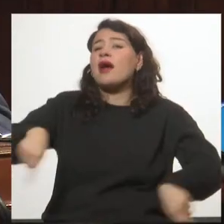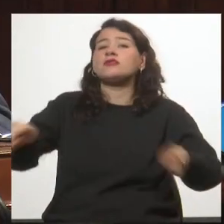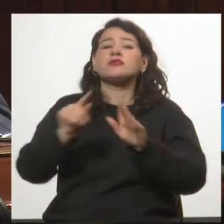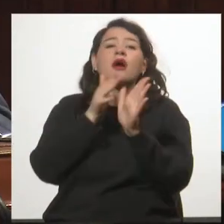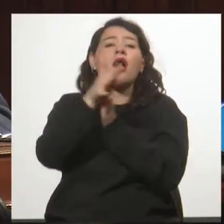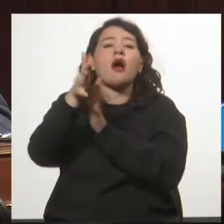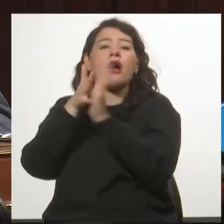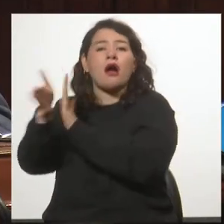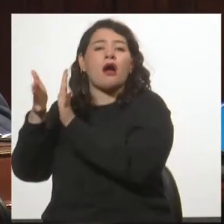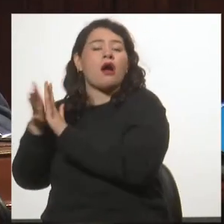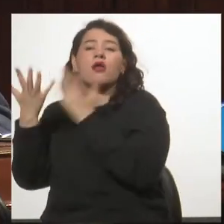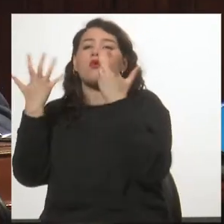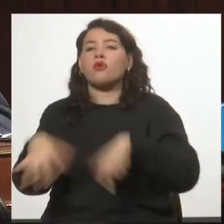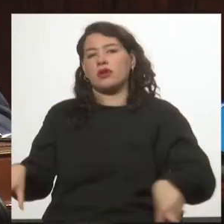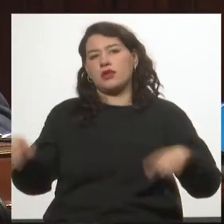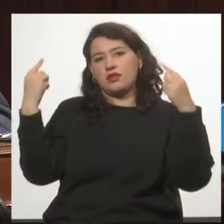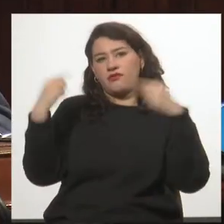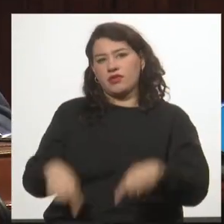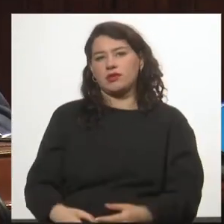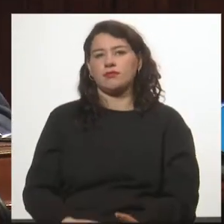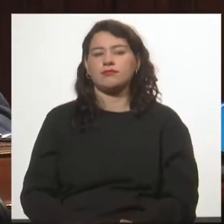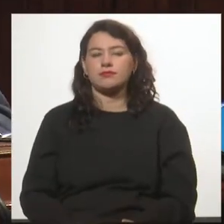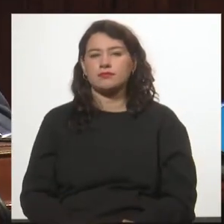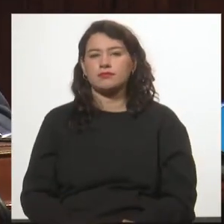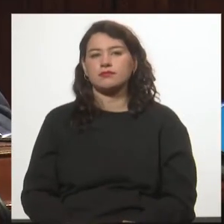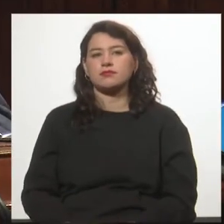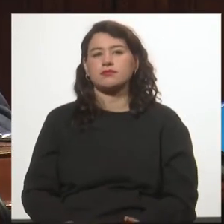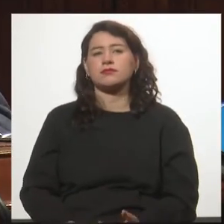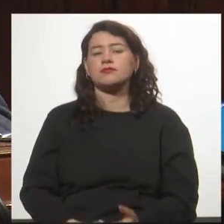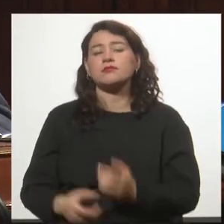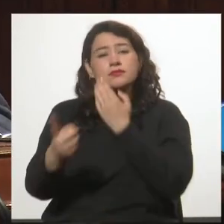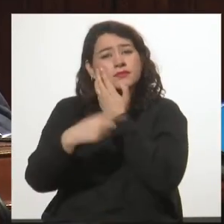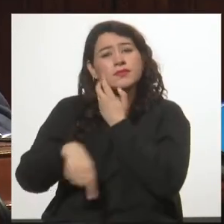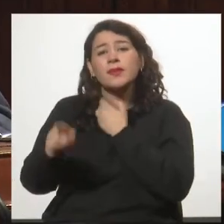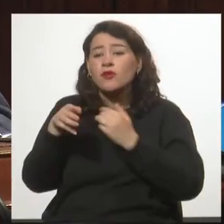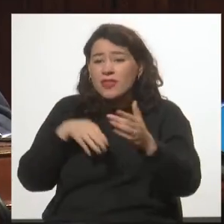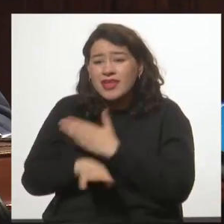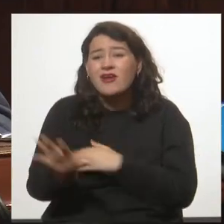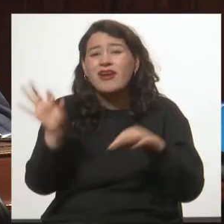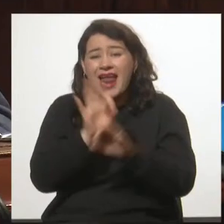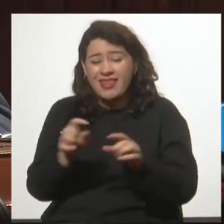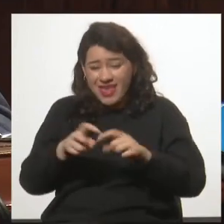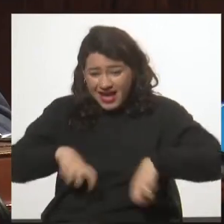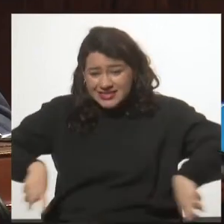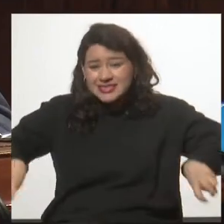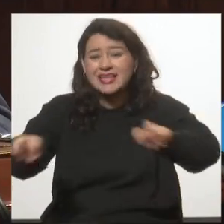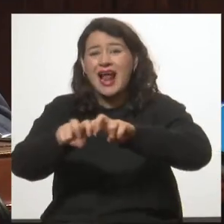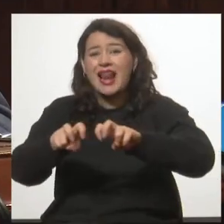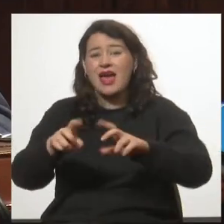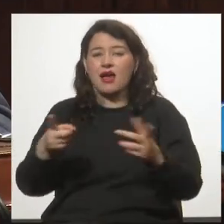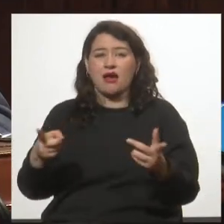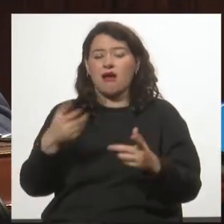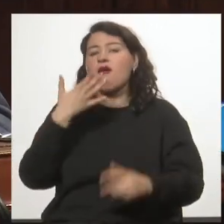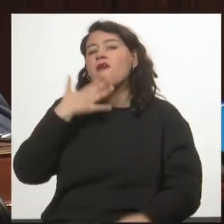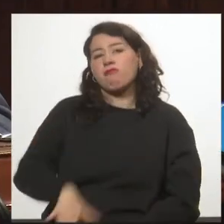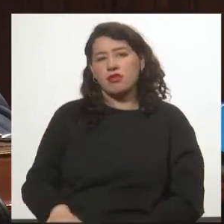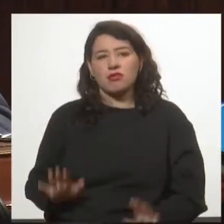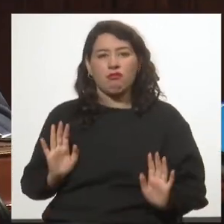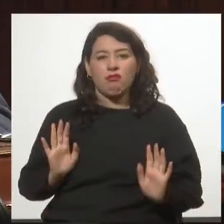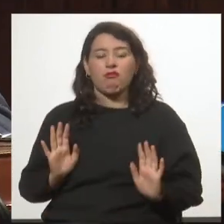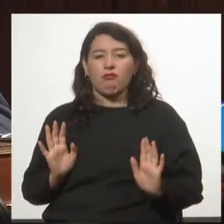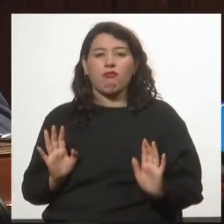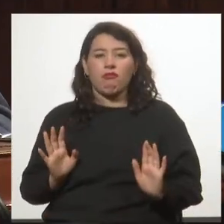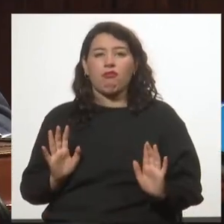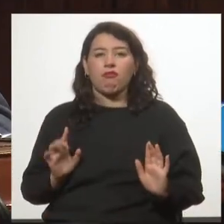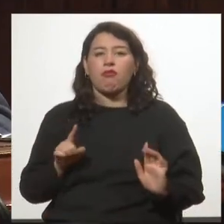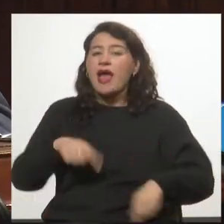del debate no han ingresado a sala es una interpretación yo creo que